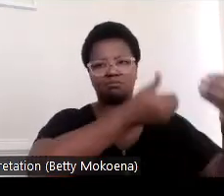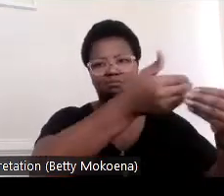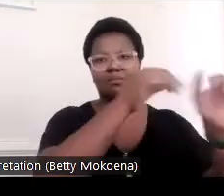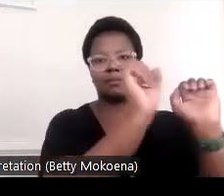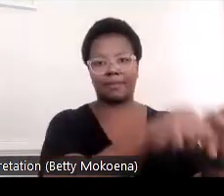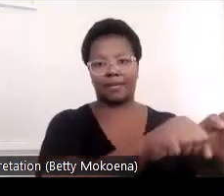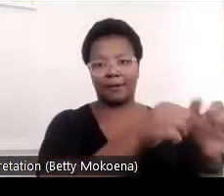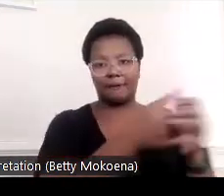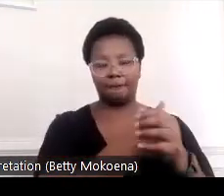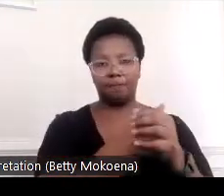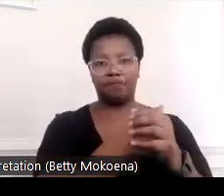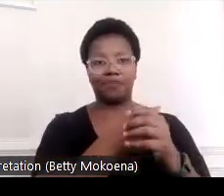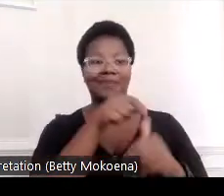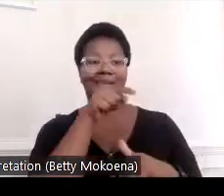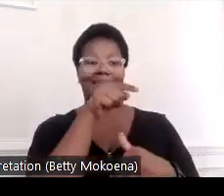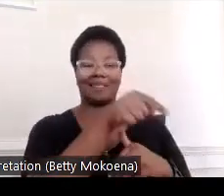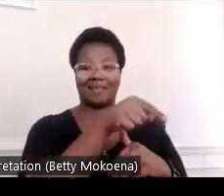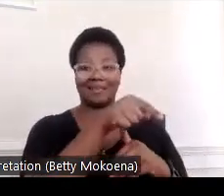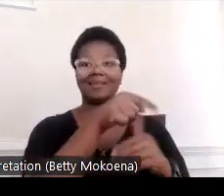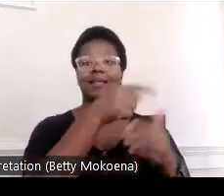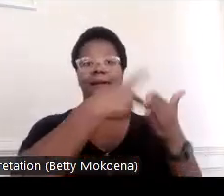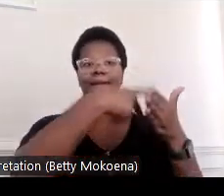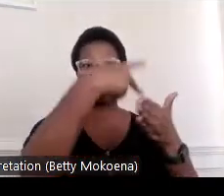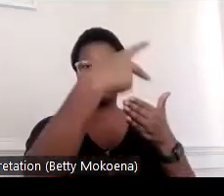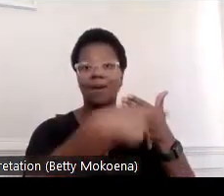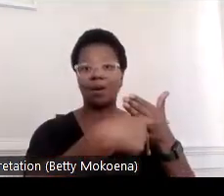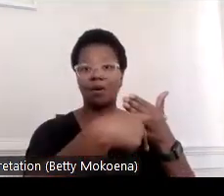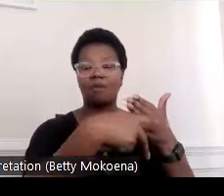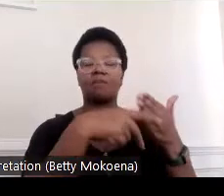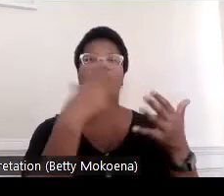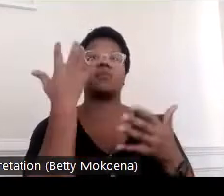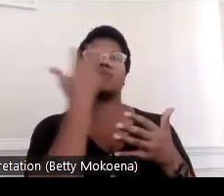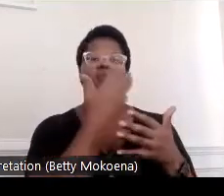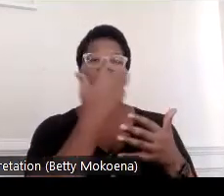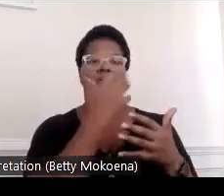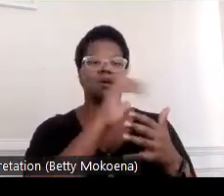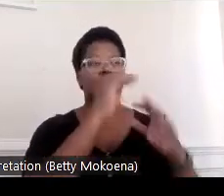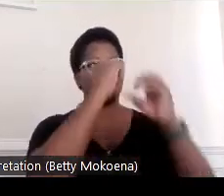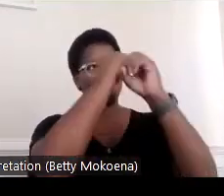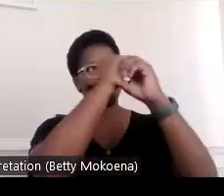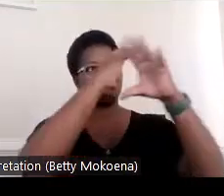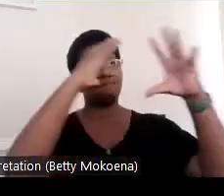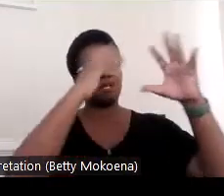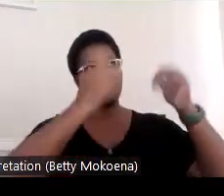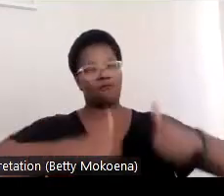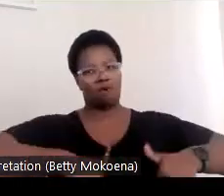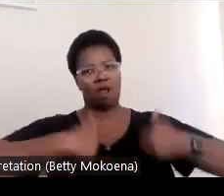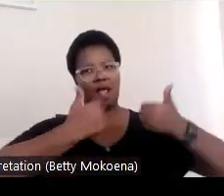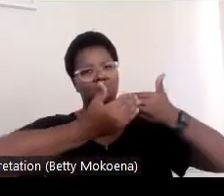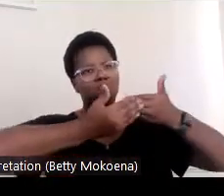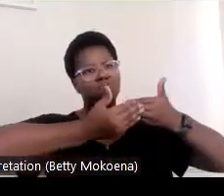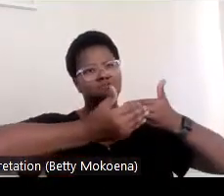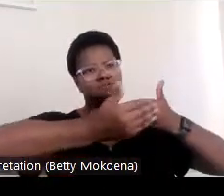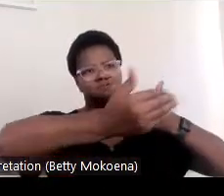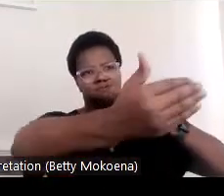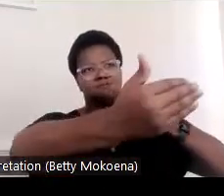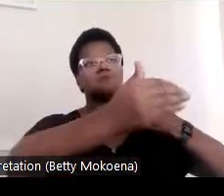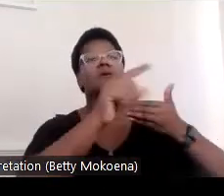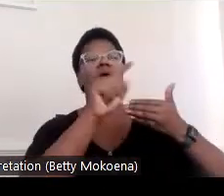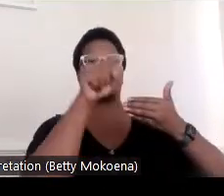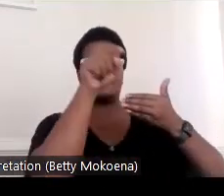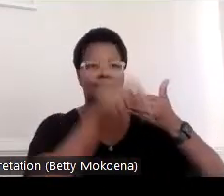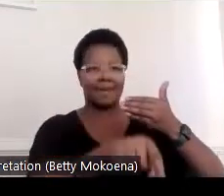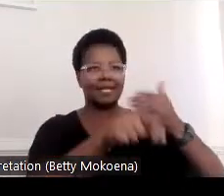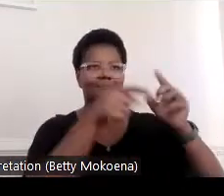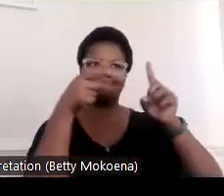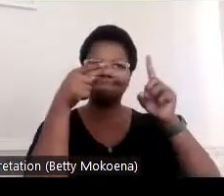va a llevar a cabo para esa persona Entonces el plan programa de plan individual tiene que ser una visión para la